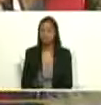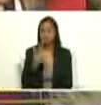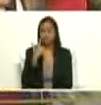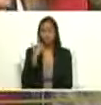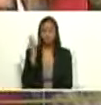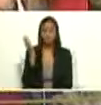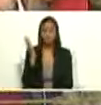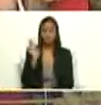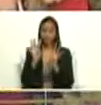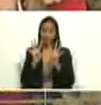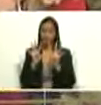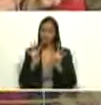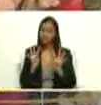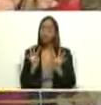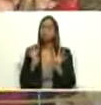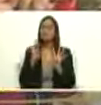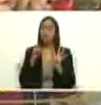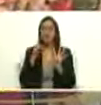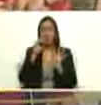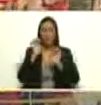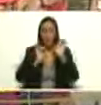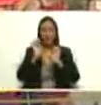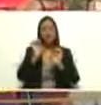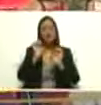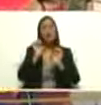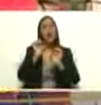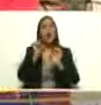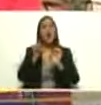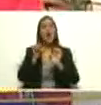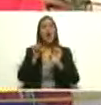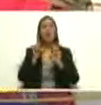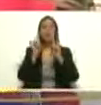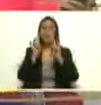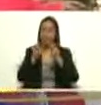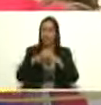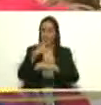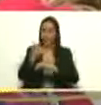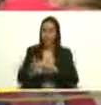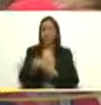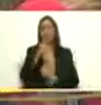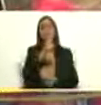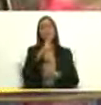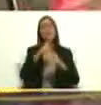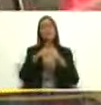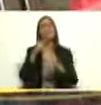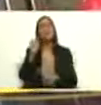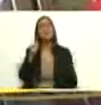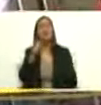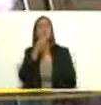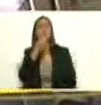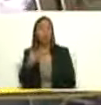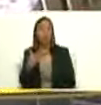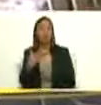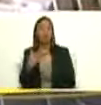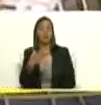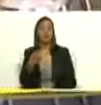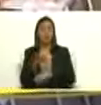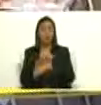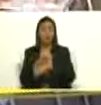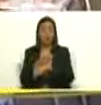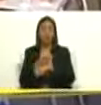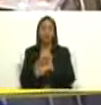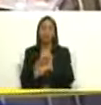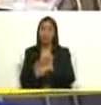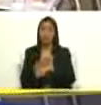del 1 por 10 del buen gobierno una instancia que avanza recordemos sobre tres componentes esenciales las bricom miles las misiones las